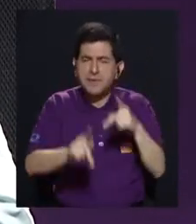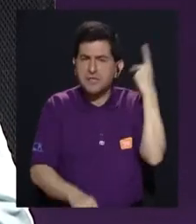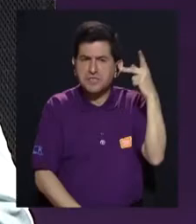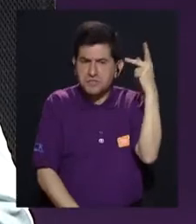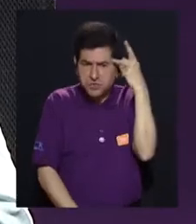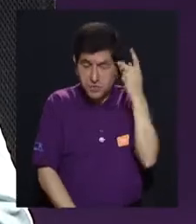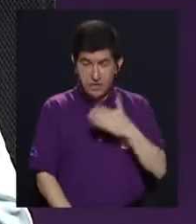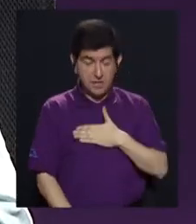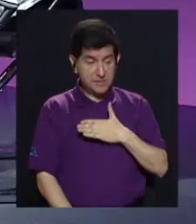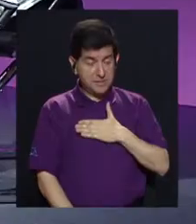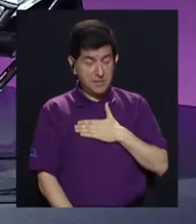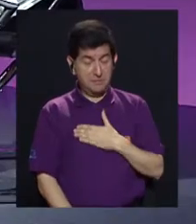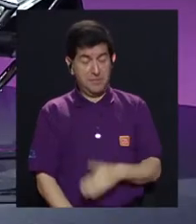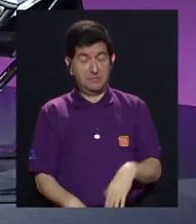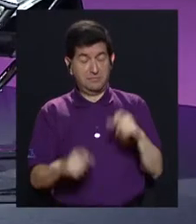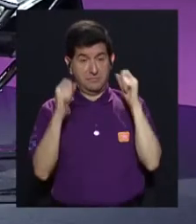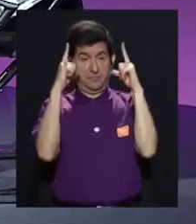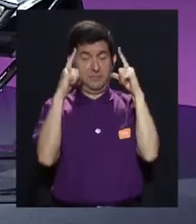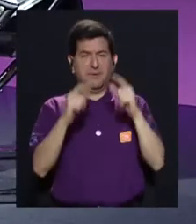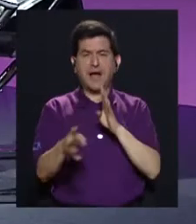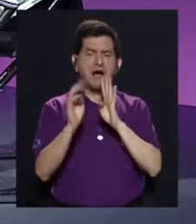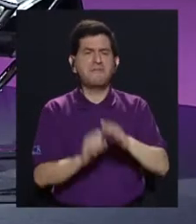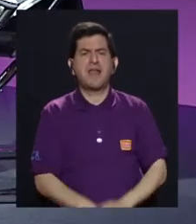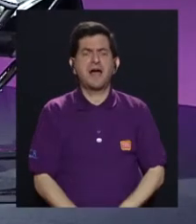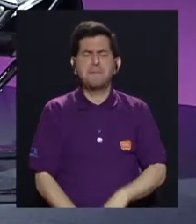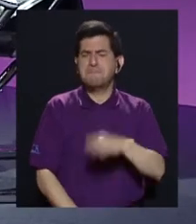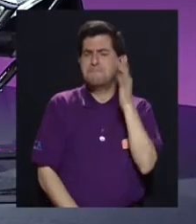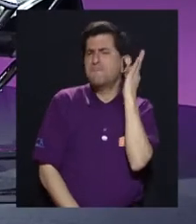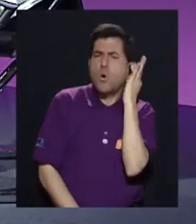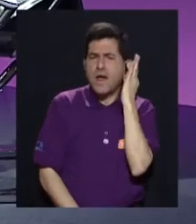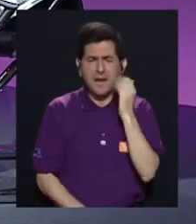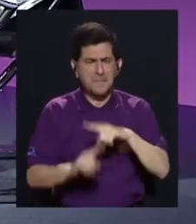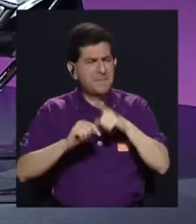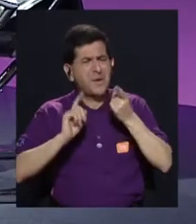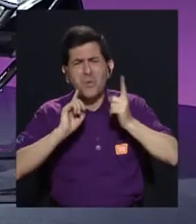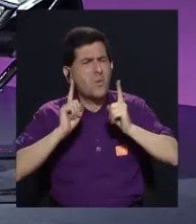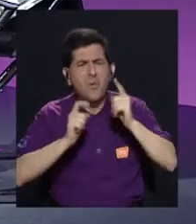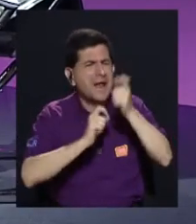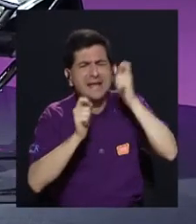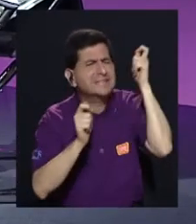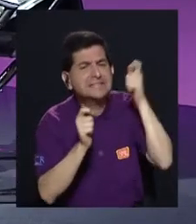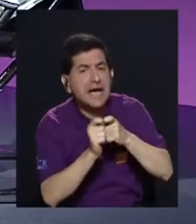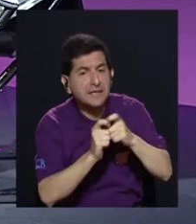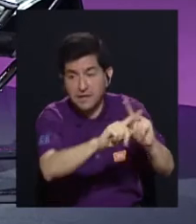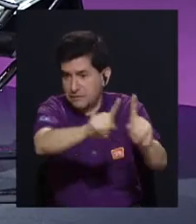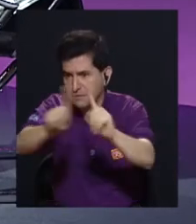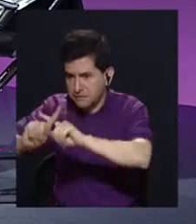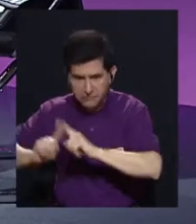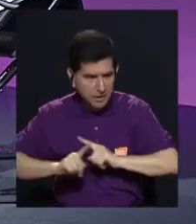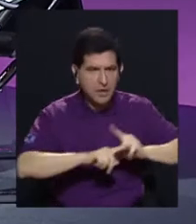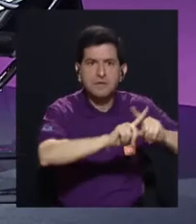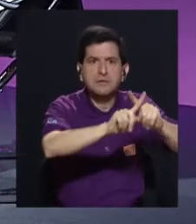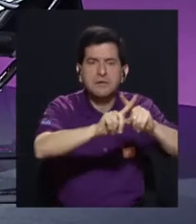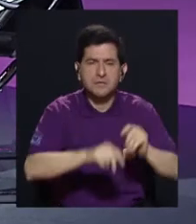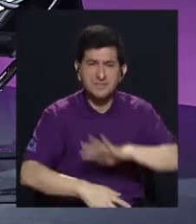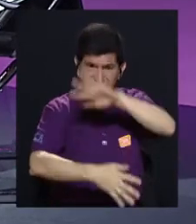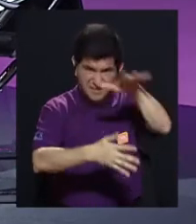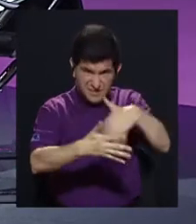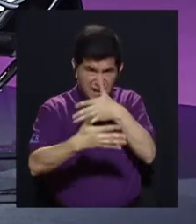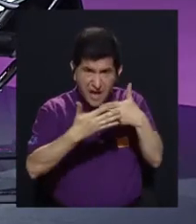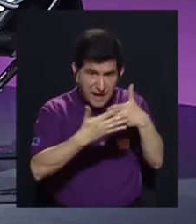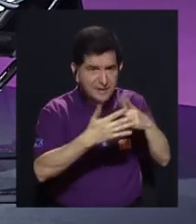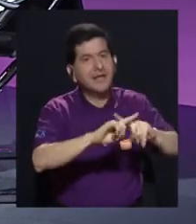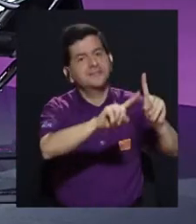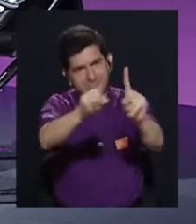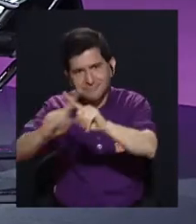política y a mí me llama la atención cuando hablan de la mujer y yo siempre me pregunto de cuáles estarán hablando porque somos muchas o sea que las agendas son